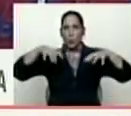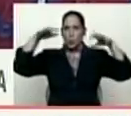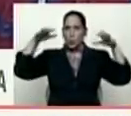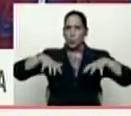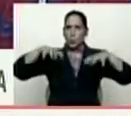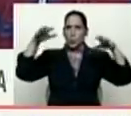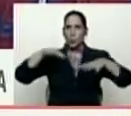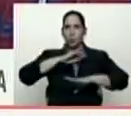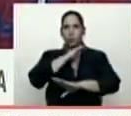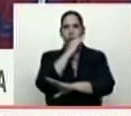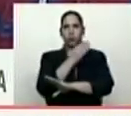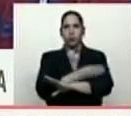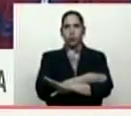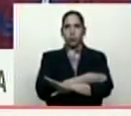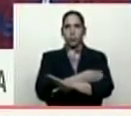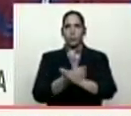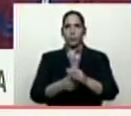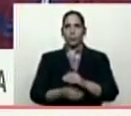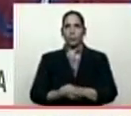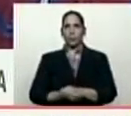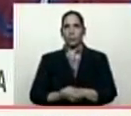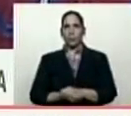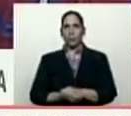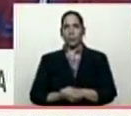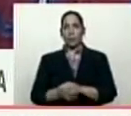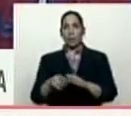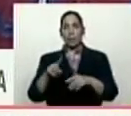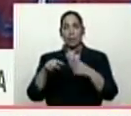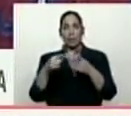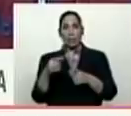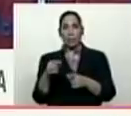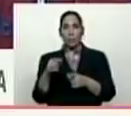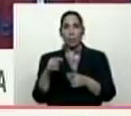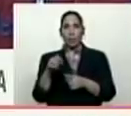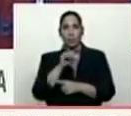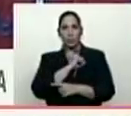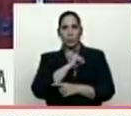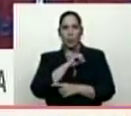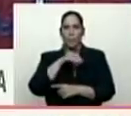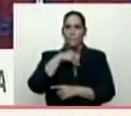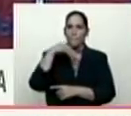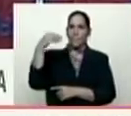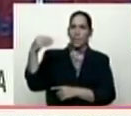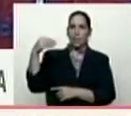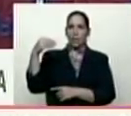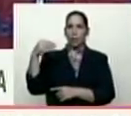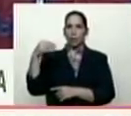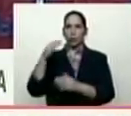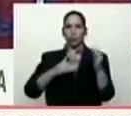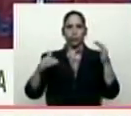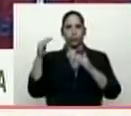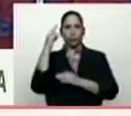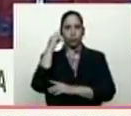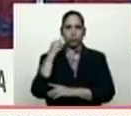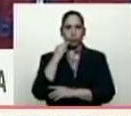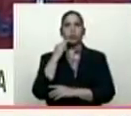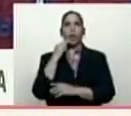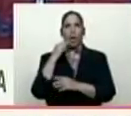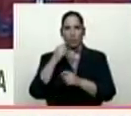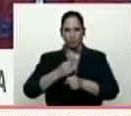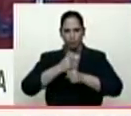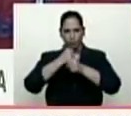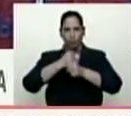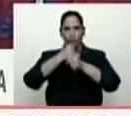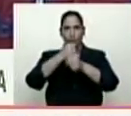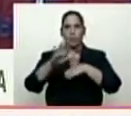aguaceros. Cuestión que lejos de amilanar el espíritu determinante del libertador, le inspira a continuar el avance hacia